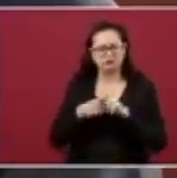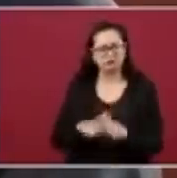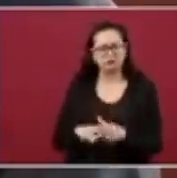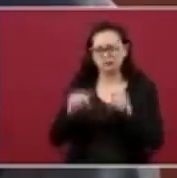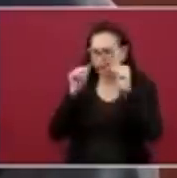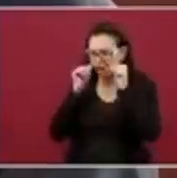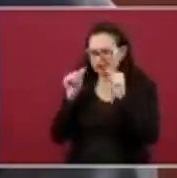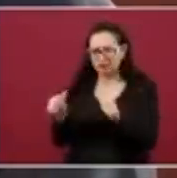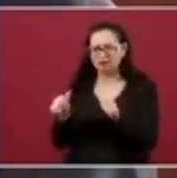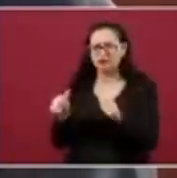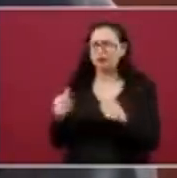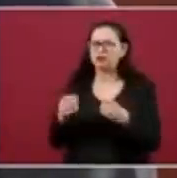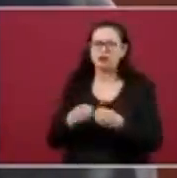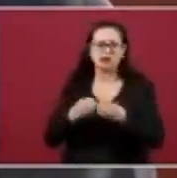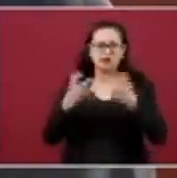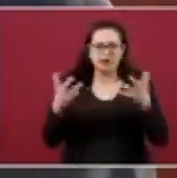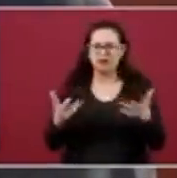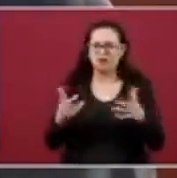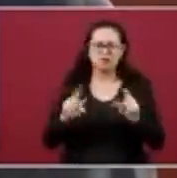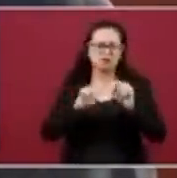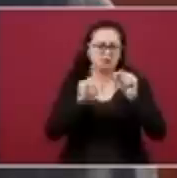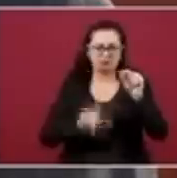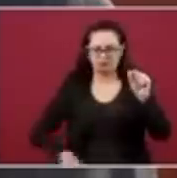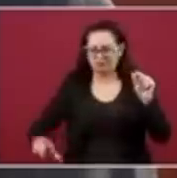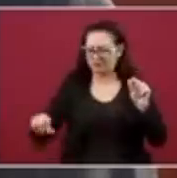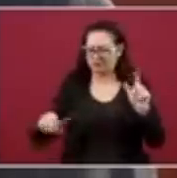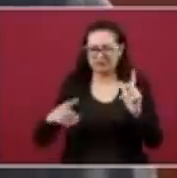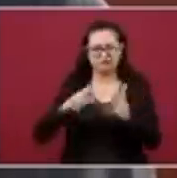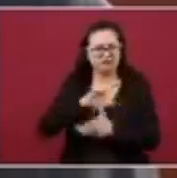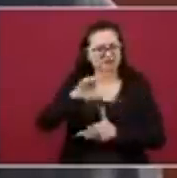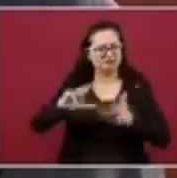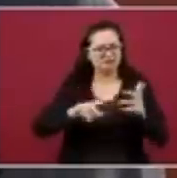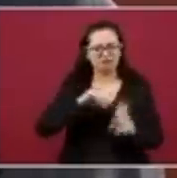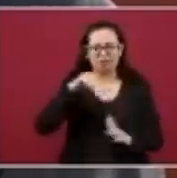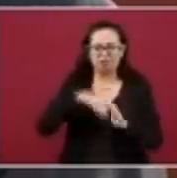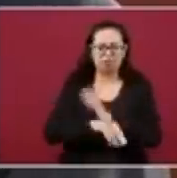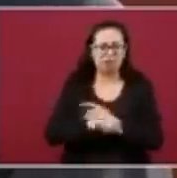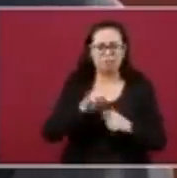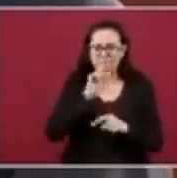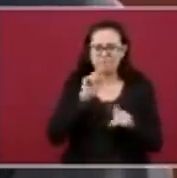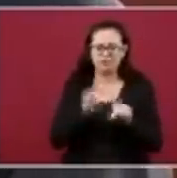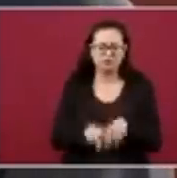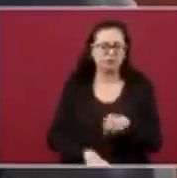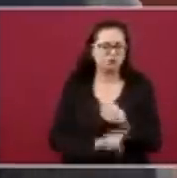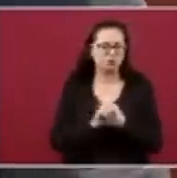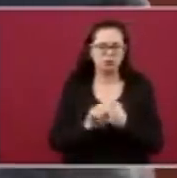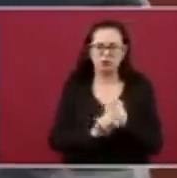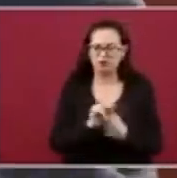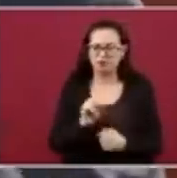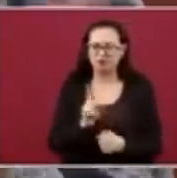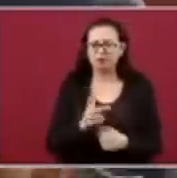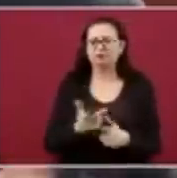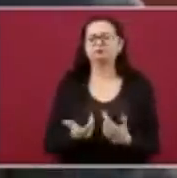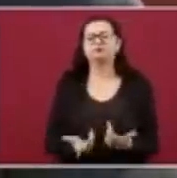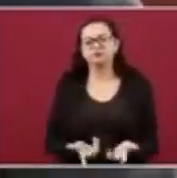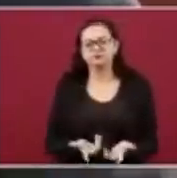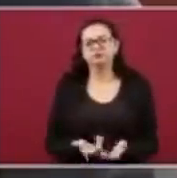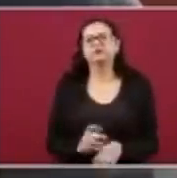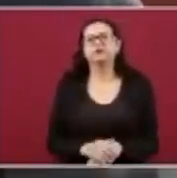mismo, de la descomposición en que está el país y